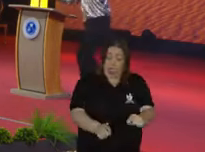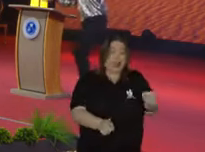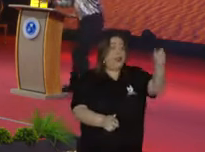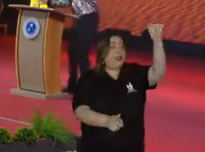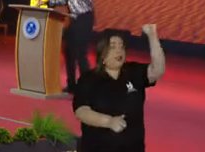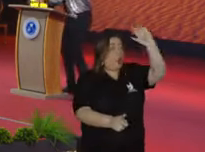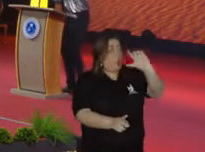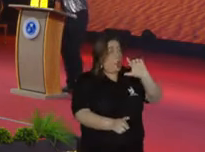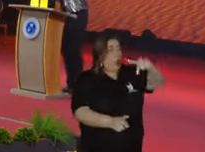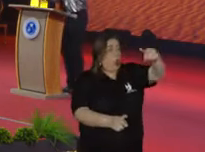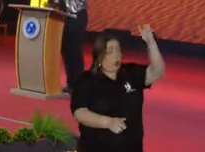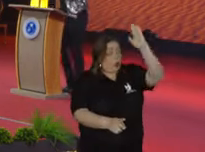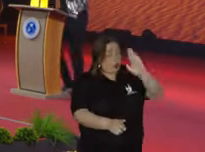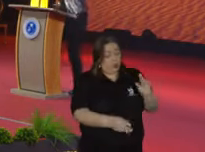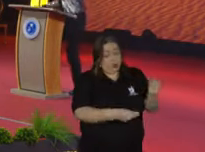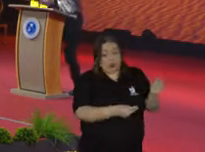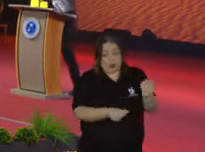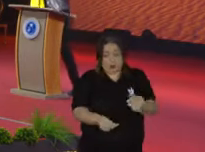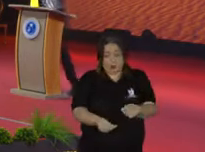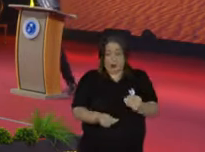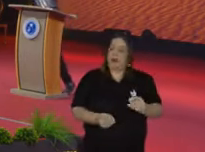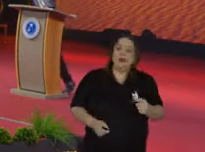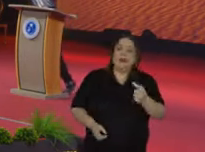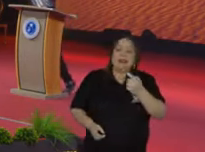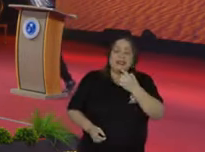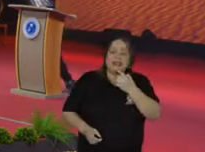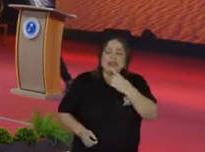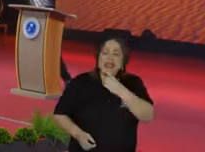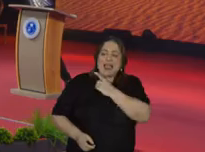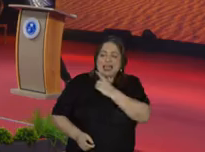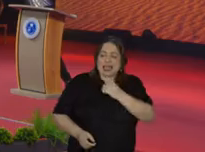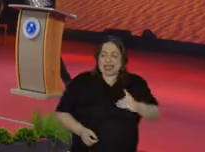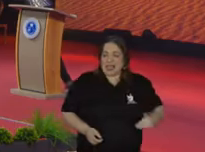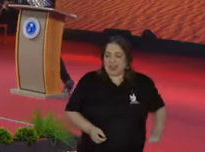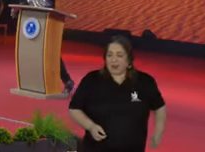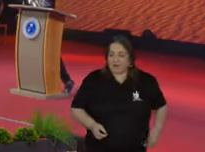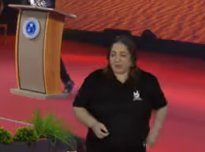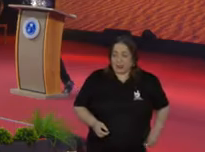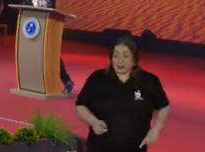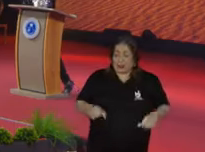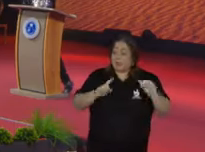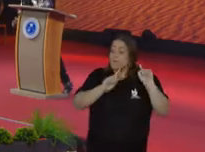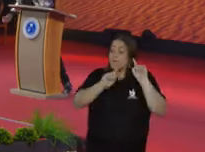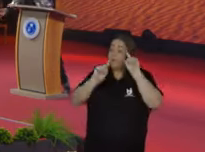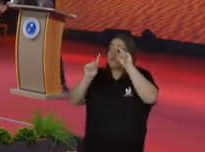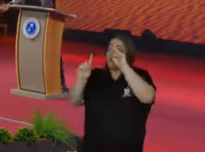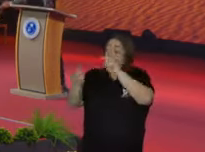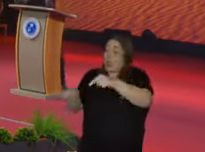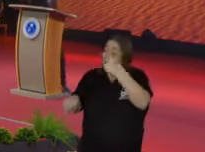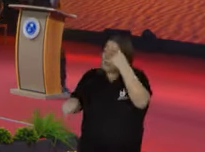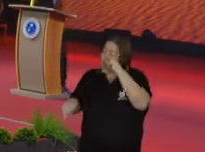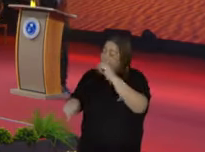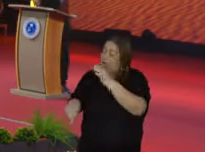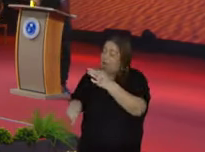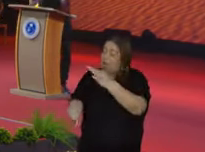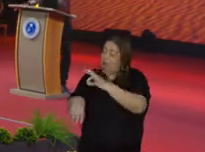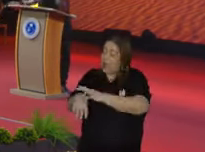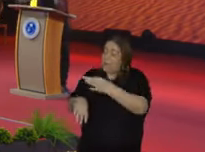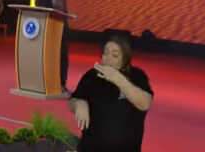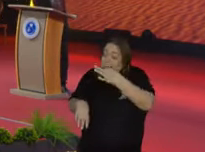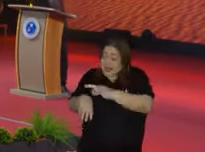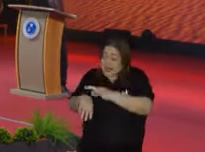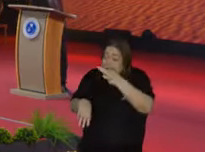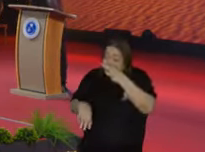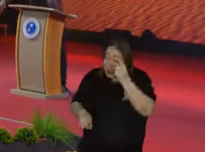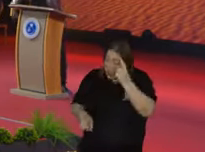la palabra cuando dice que David, a David lo llevaron a llevarle una merienda a los hermanos. Y cuando David llegó, se